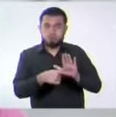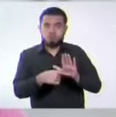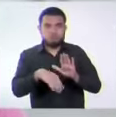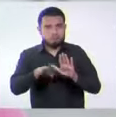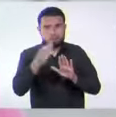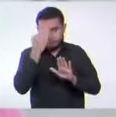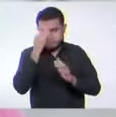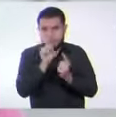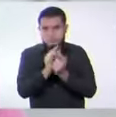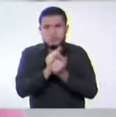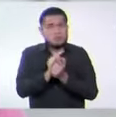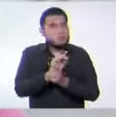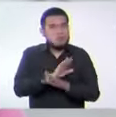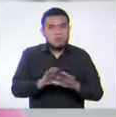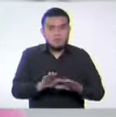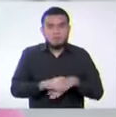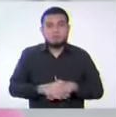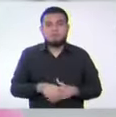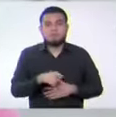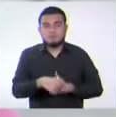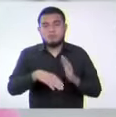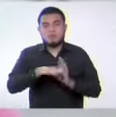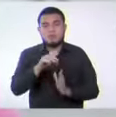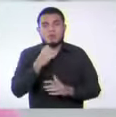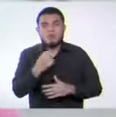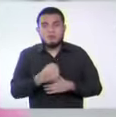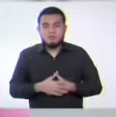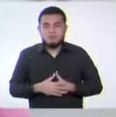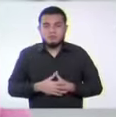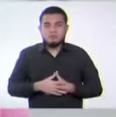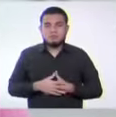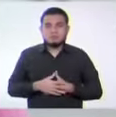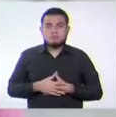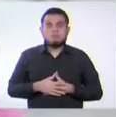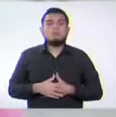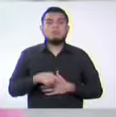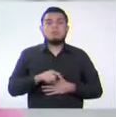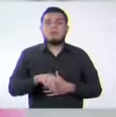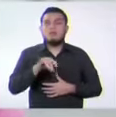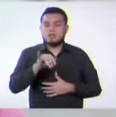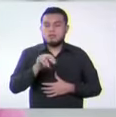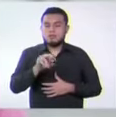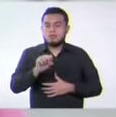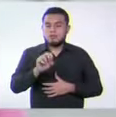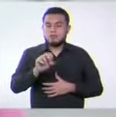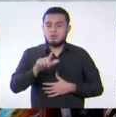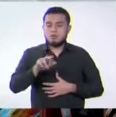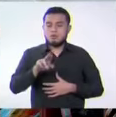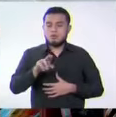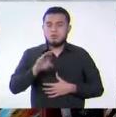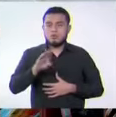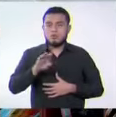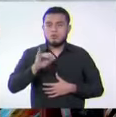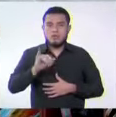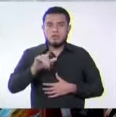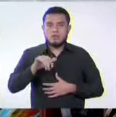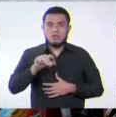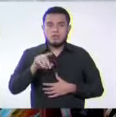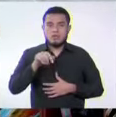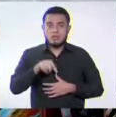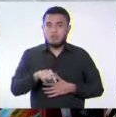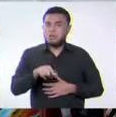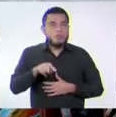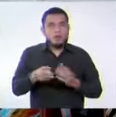representativa, pero no la única ni tampoco la más importante, es la insolubilidad. Recordemos de que los lípidos son